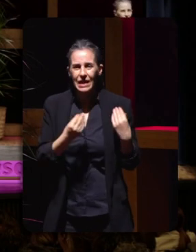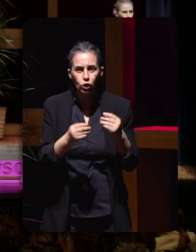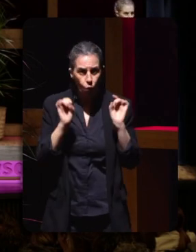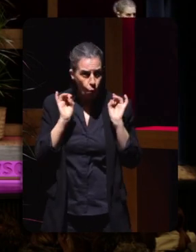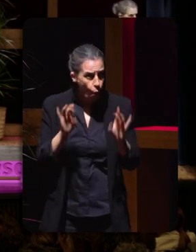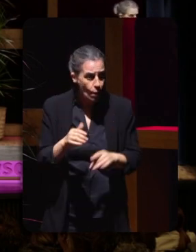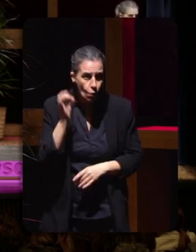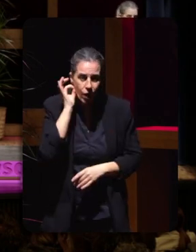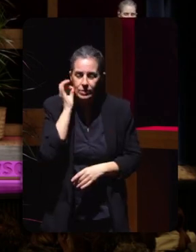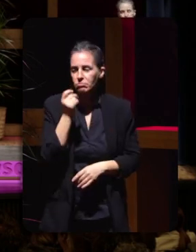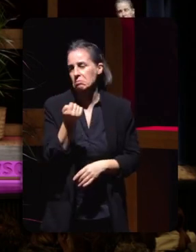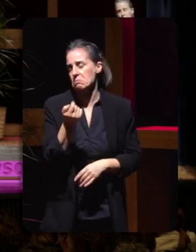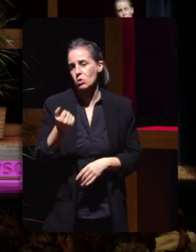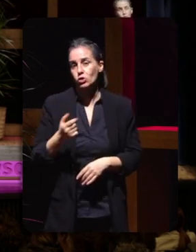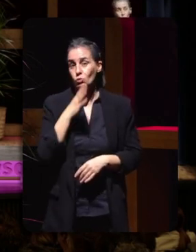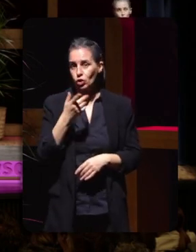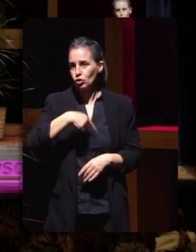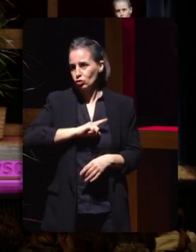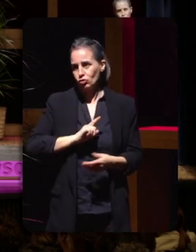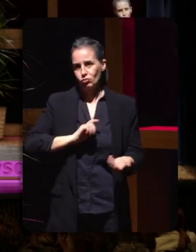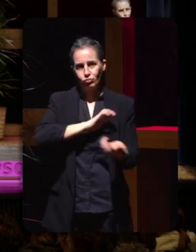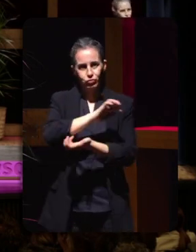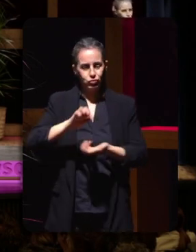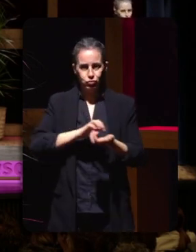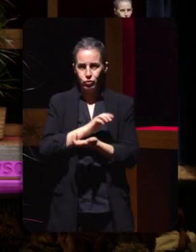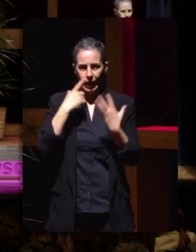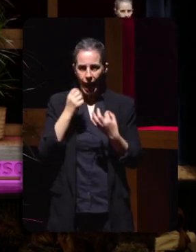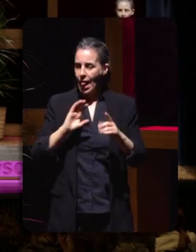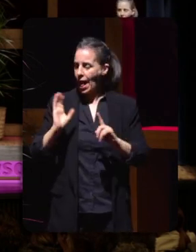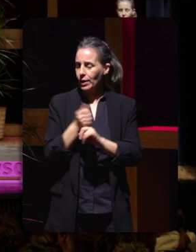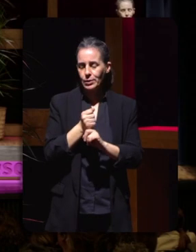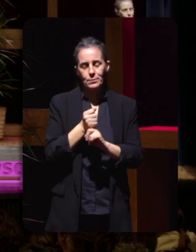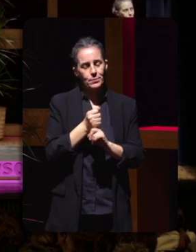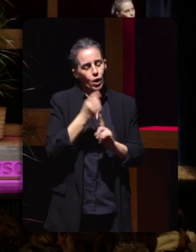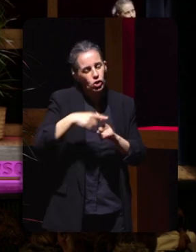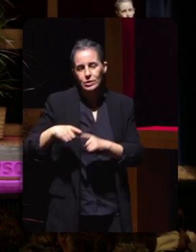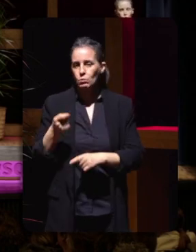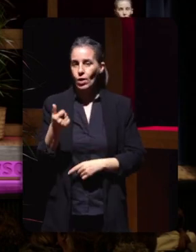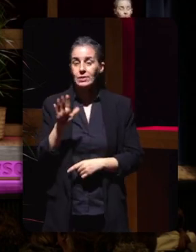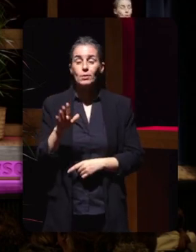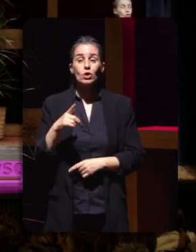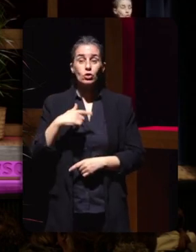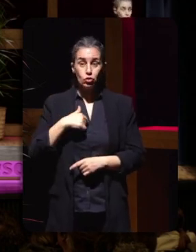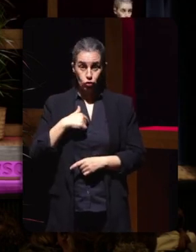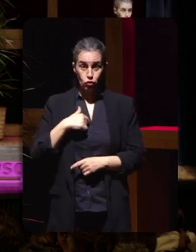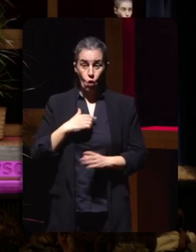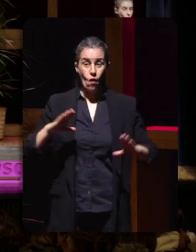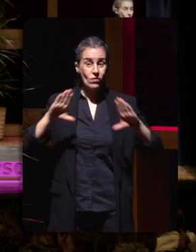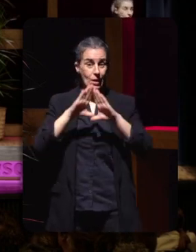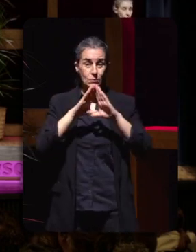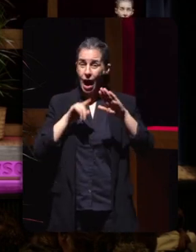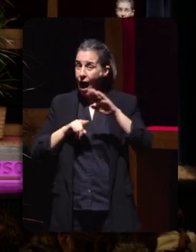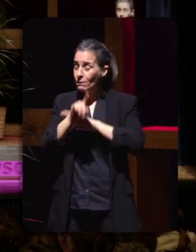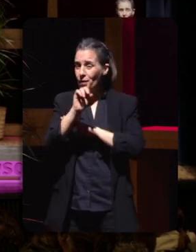porque con la que hemos liado habremos conseguido pocas cosas pero desde lo que yo estoy el mayor avance del feminismo es el permiso